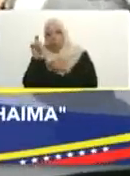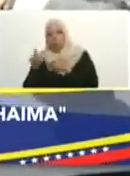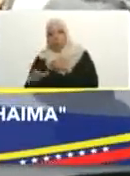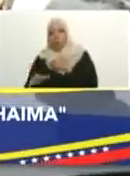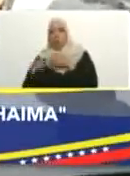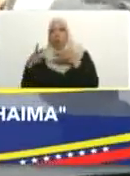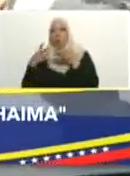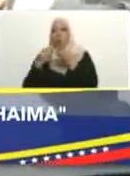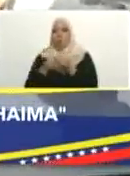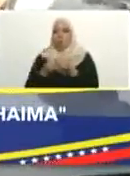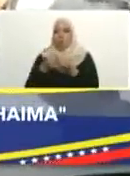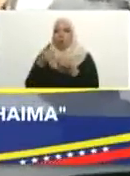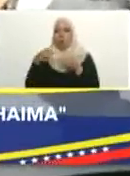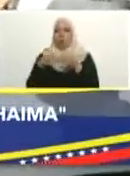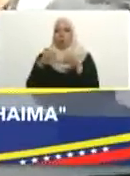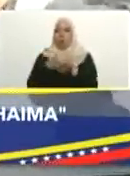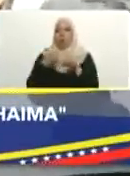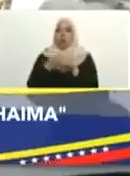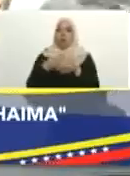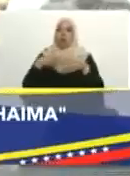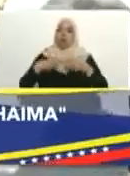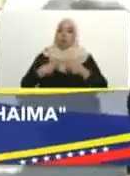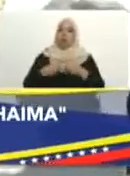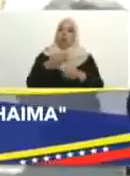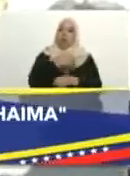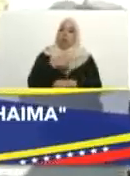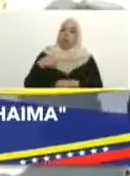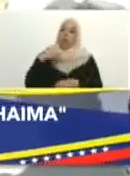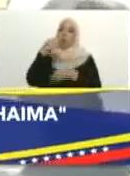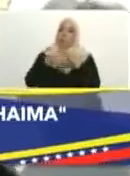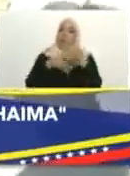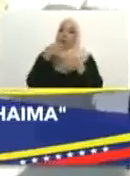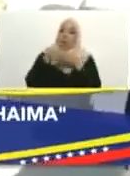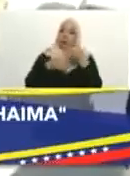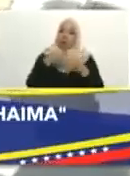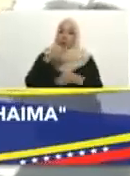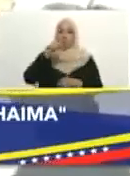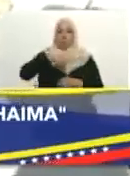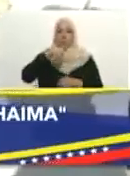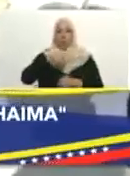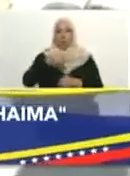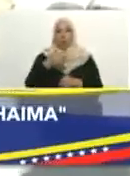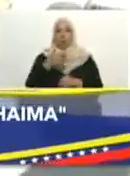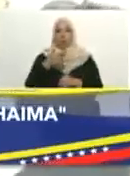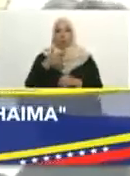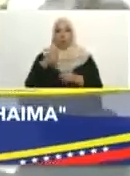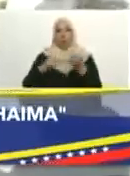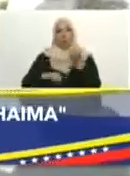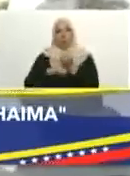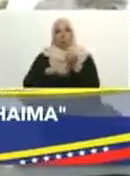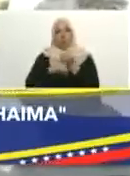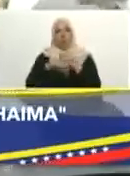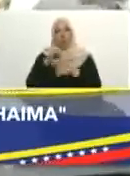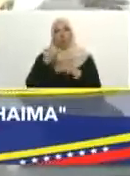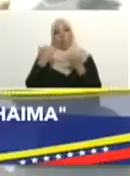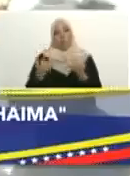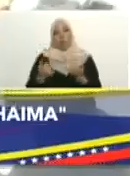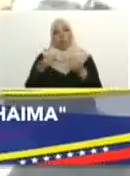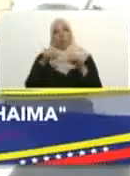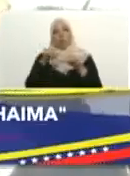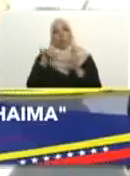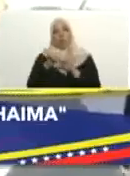junto con el equipo que me acompaña. Quiero comentarle que me correspondió en su momento